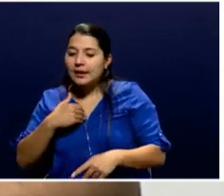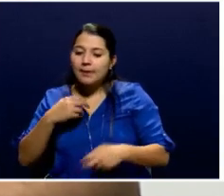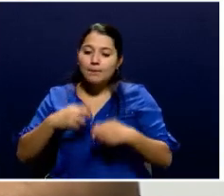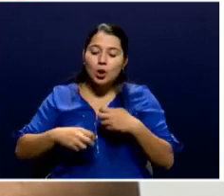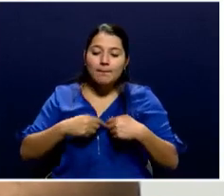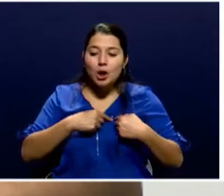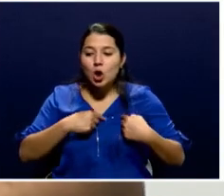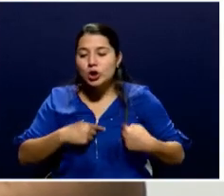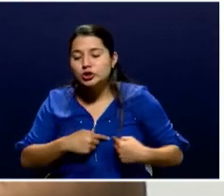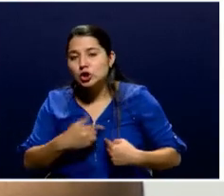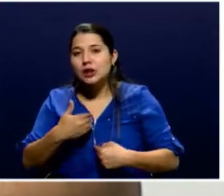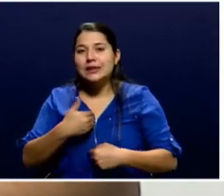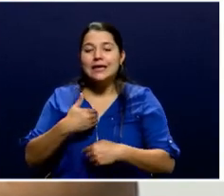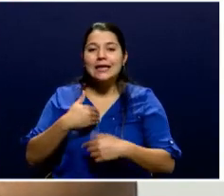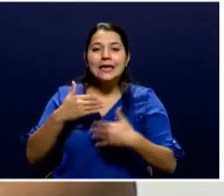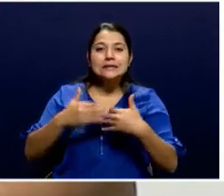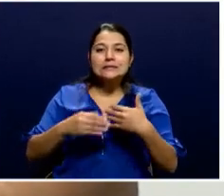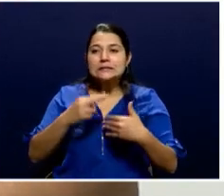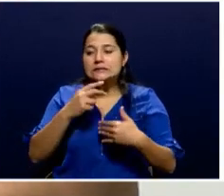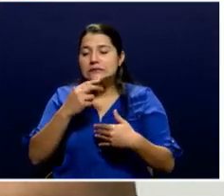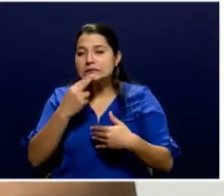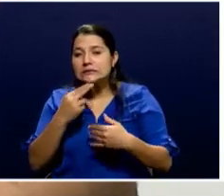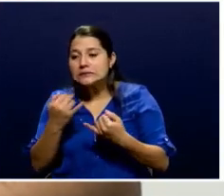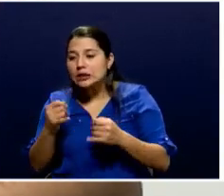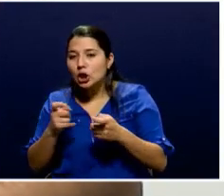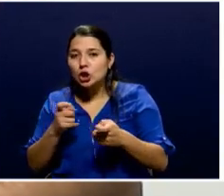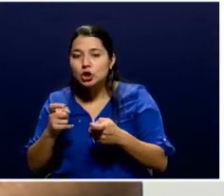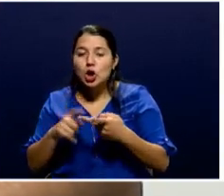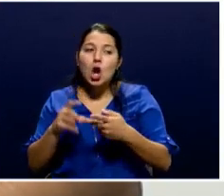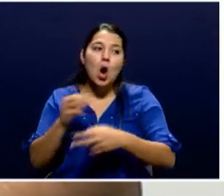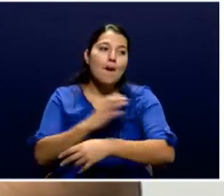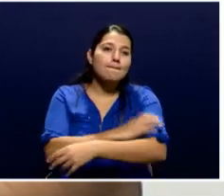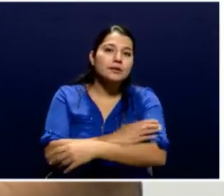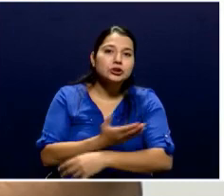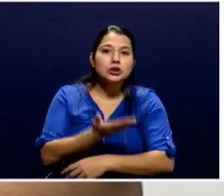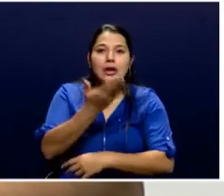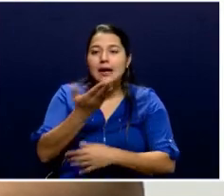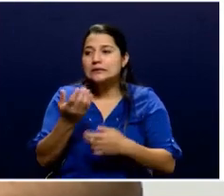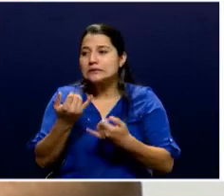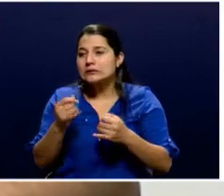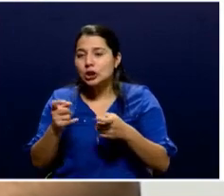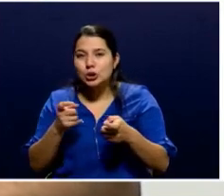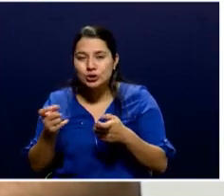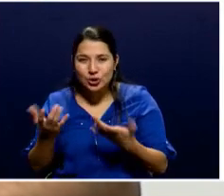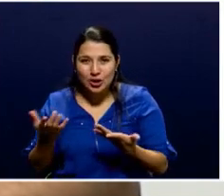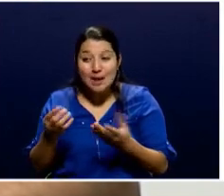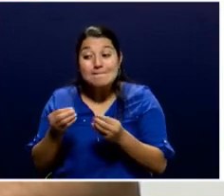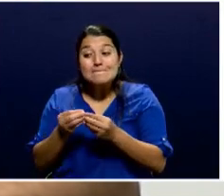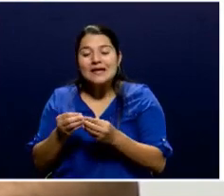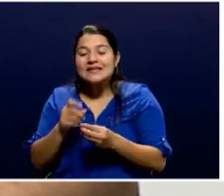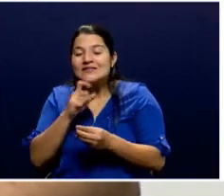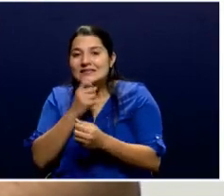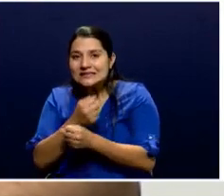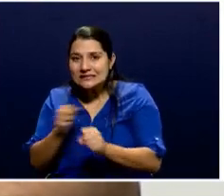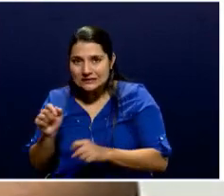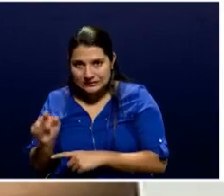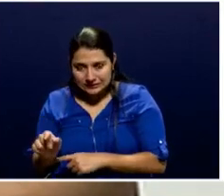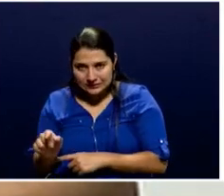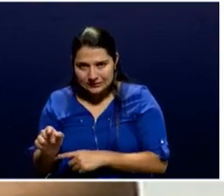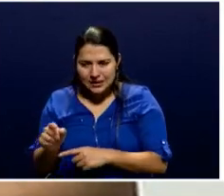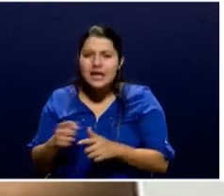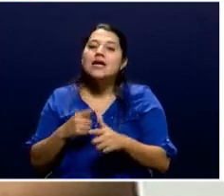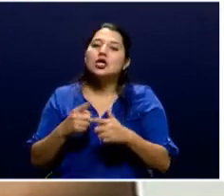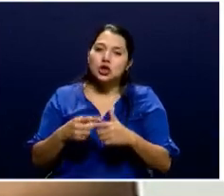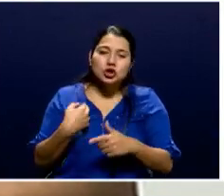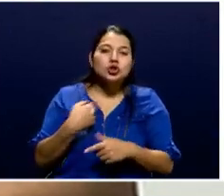digamos, una diabetes muy descompensada, o que es hipertenso descompensado. Entonces, digamos, hemos aprendido mucho desde el punto